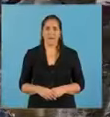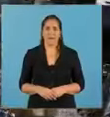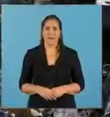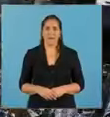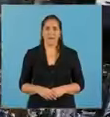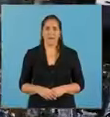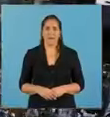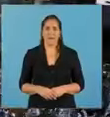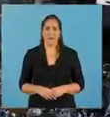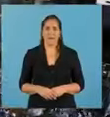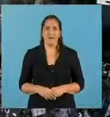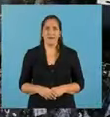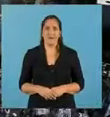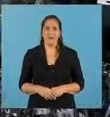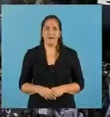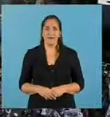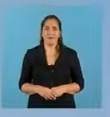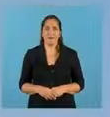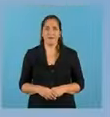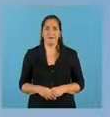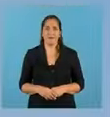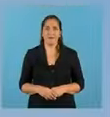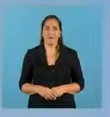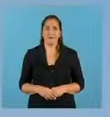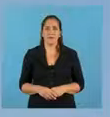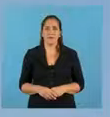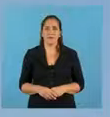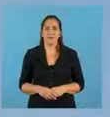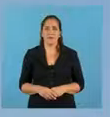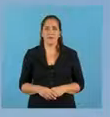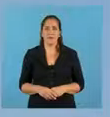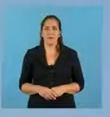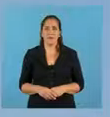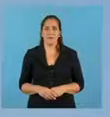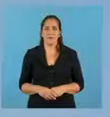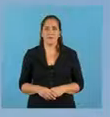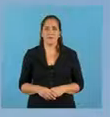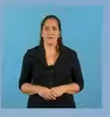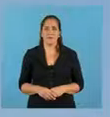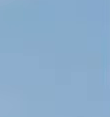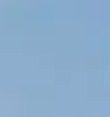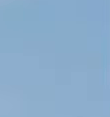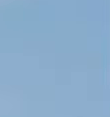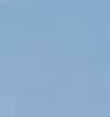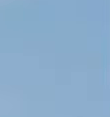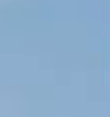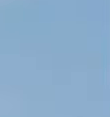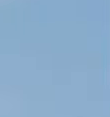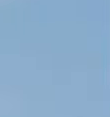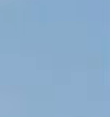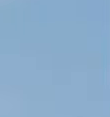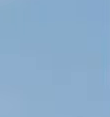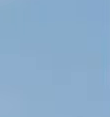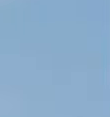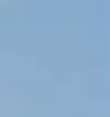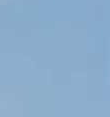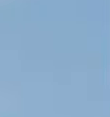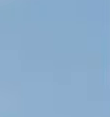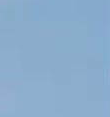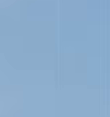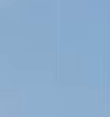Conforme a lo establecido por el artículo 75 de la Ley 26.522 de Servicios de Comunicación Audiovisual, transmitieron hasta